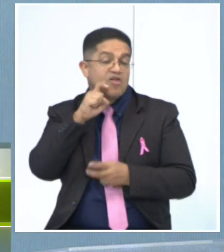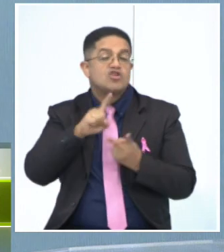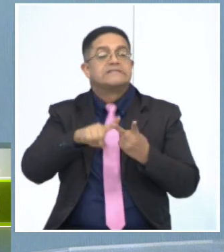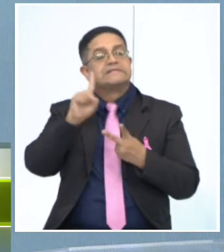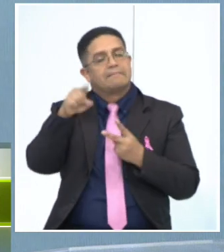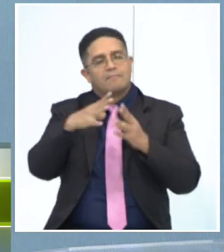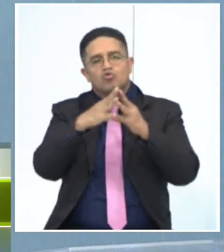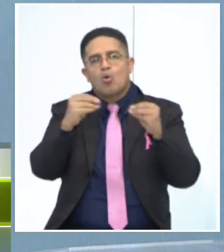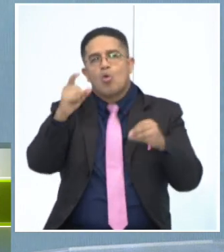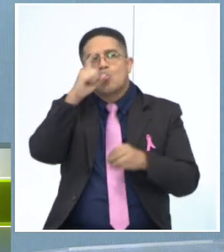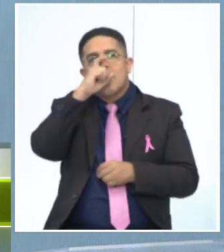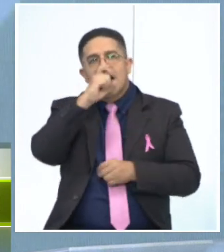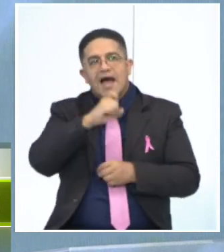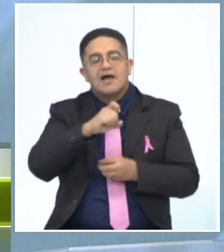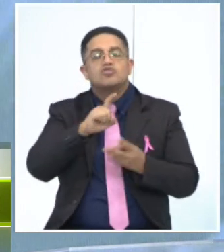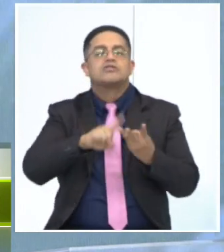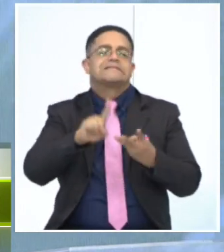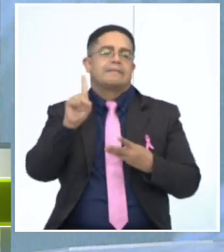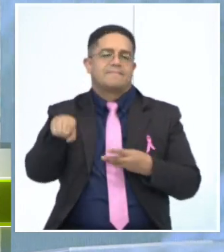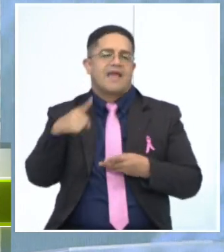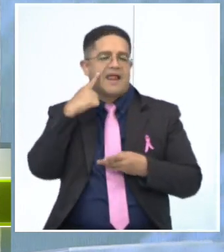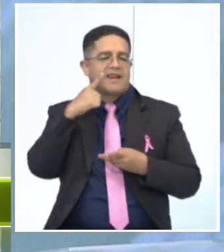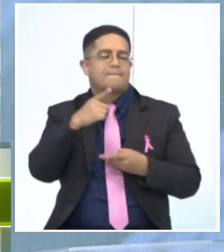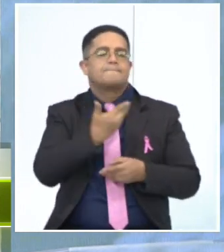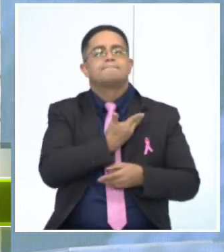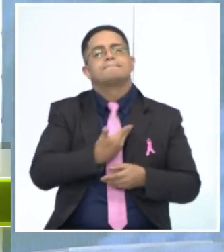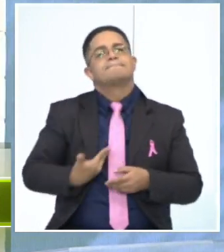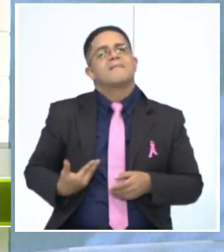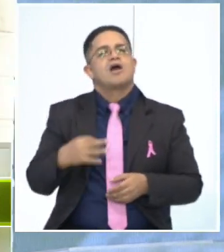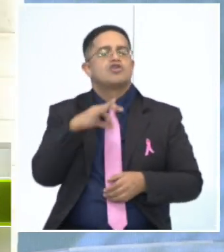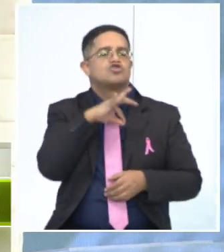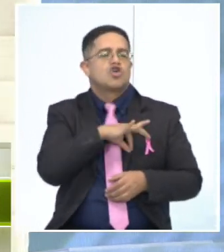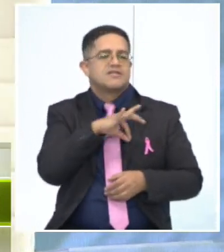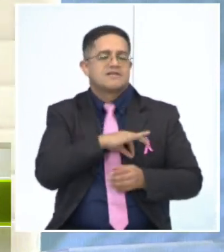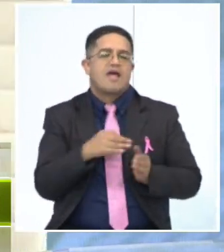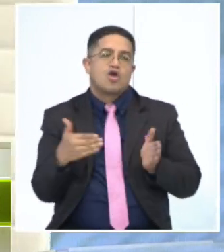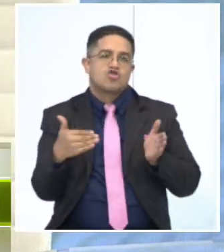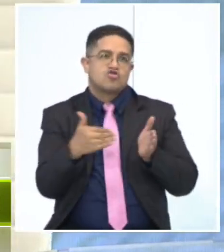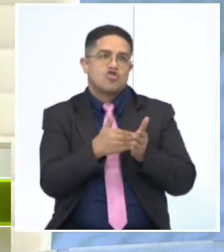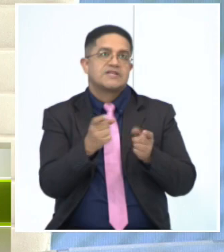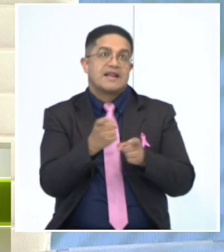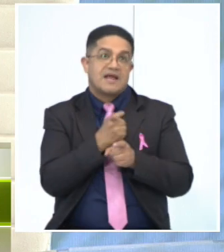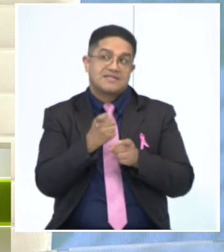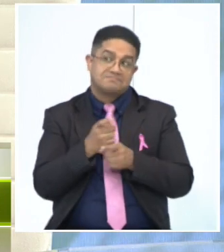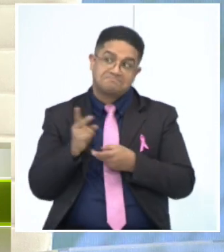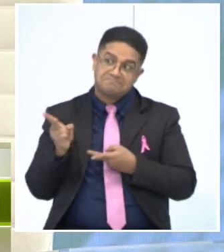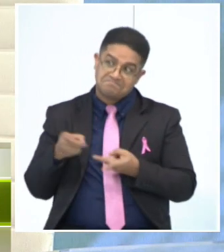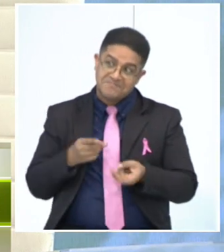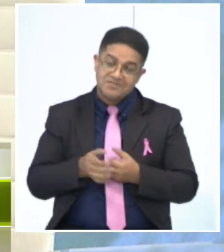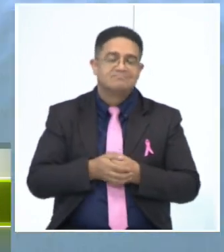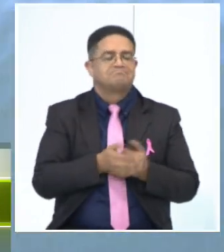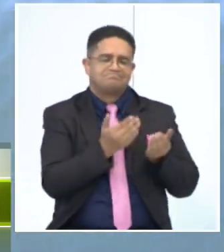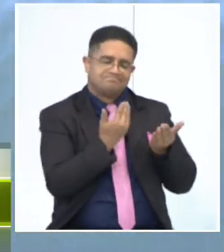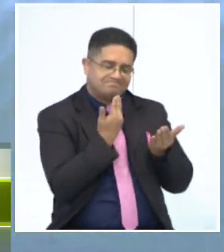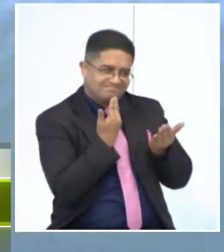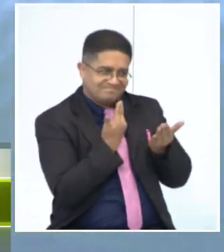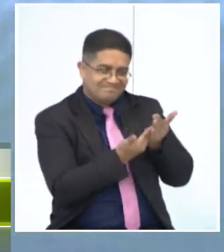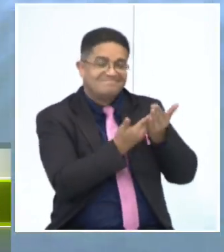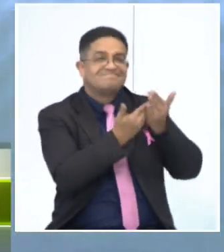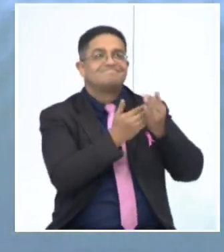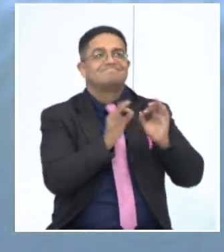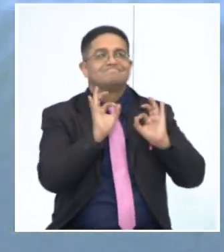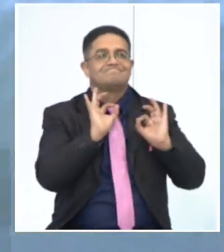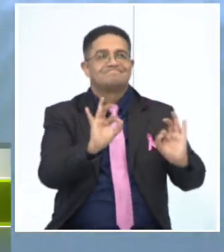el año. Además, vicepresidente de la Sociedad Anticancerosa de Venezuela. Un gusto recibirlo. Bienvenido. Muchas gracias a ti y a todos